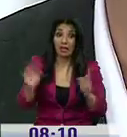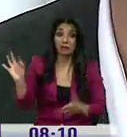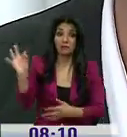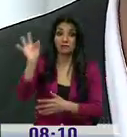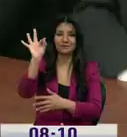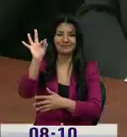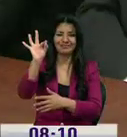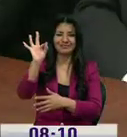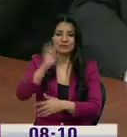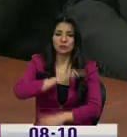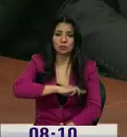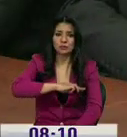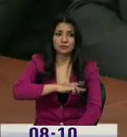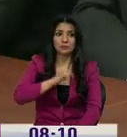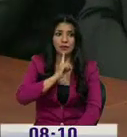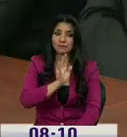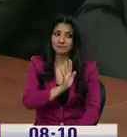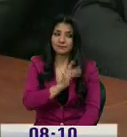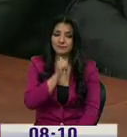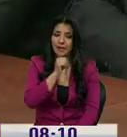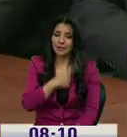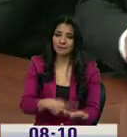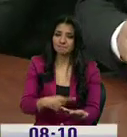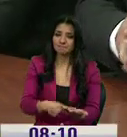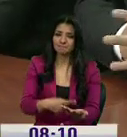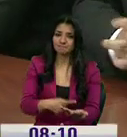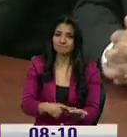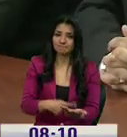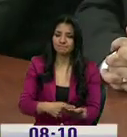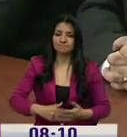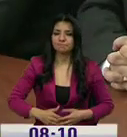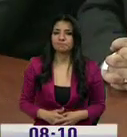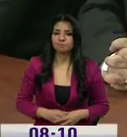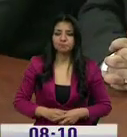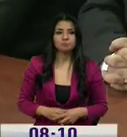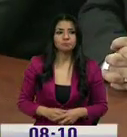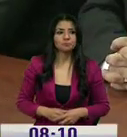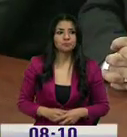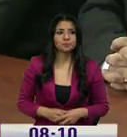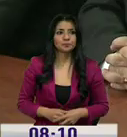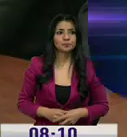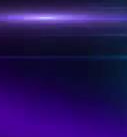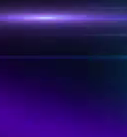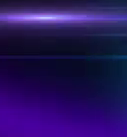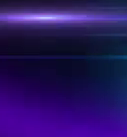de Dani Gaibor, aún habrá que analizarlo. En Quito informó Andrea Urbe.